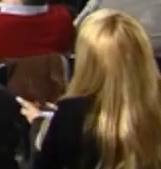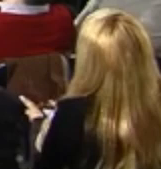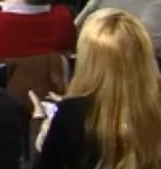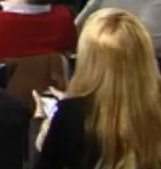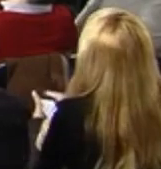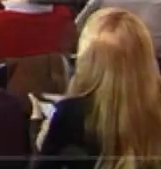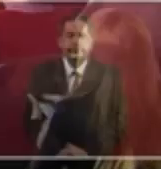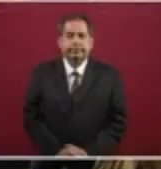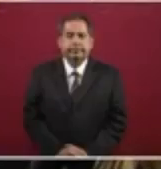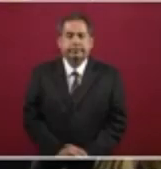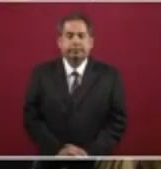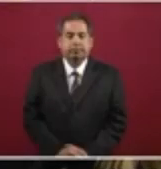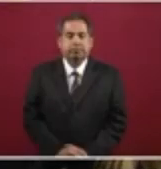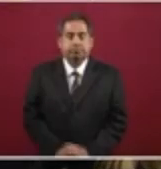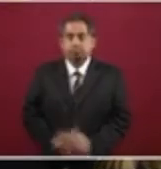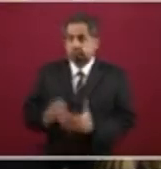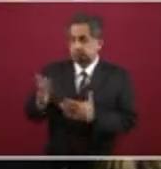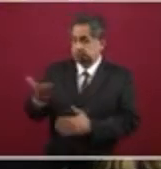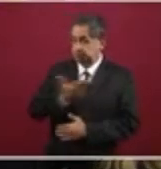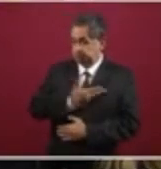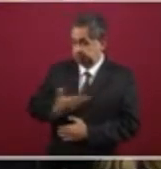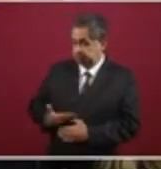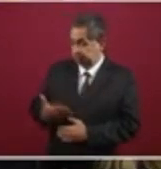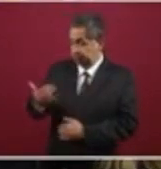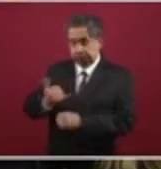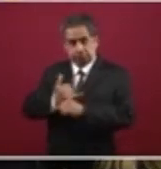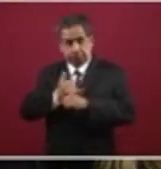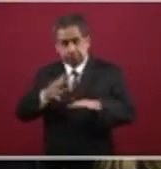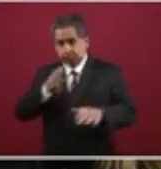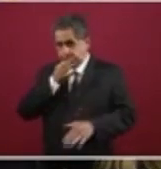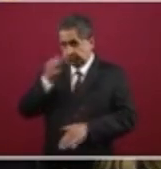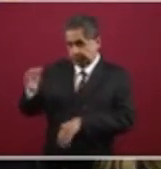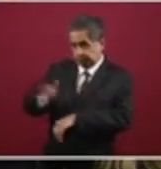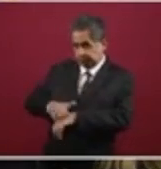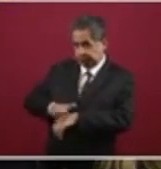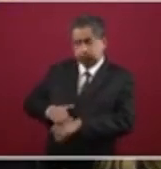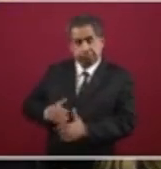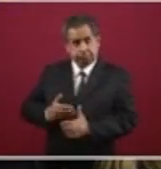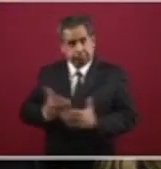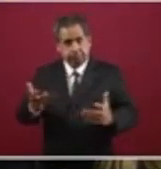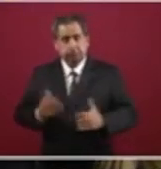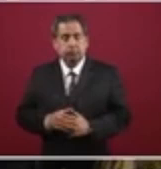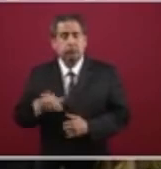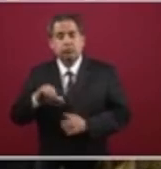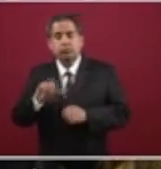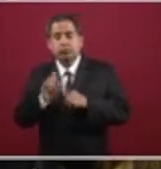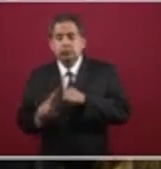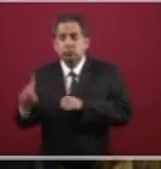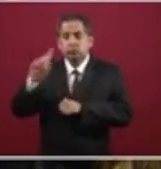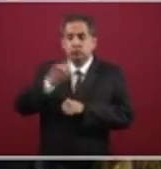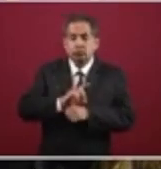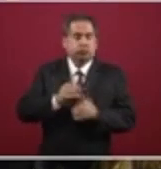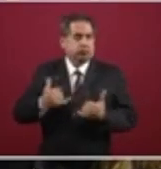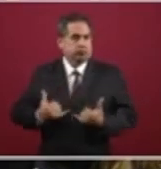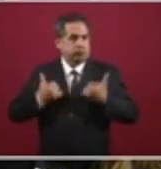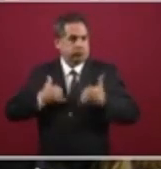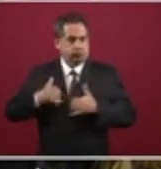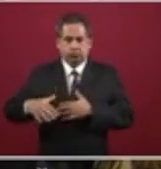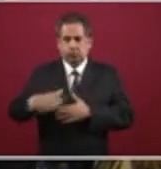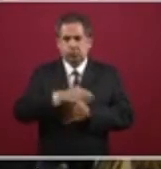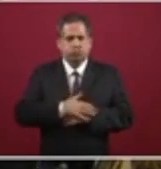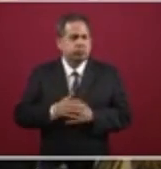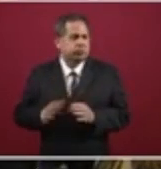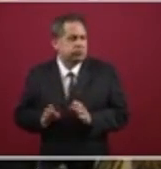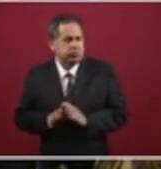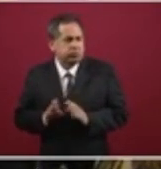indígenas. Bueno, presidente, informarle hoy, Día de la Juventud, cómo vamos en números